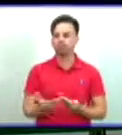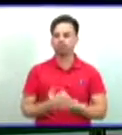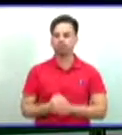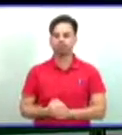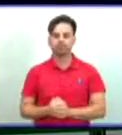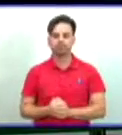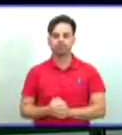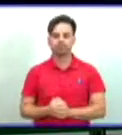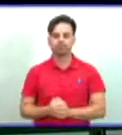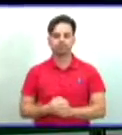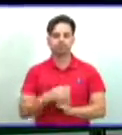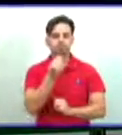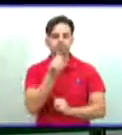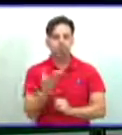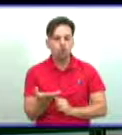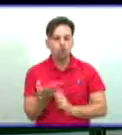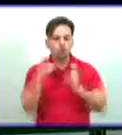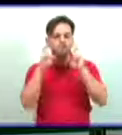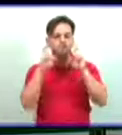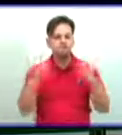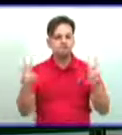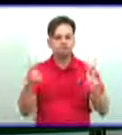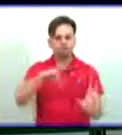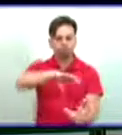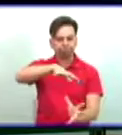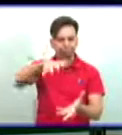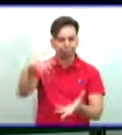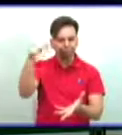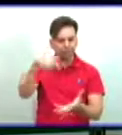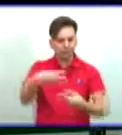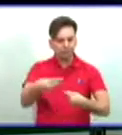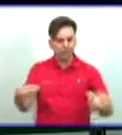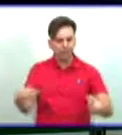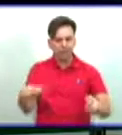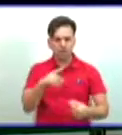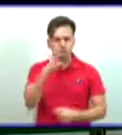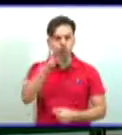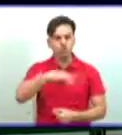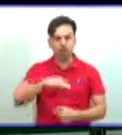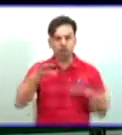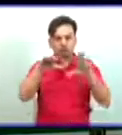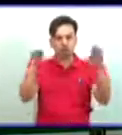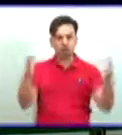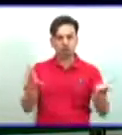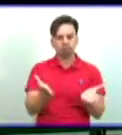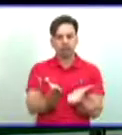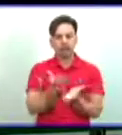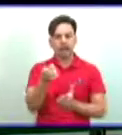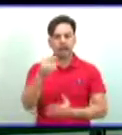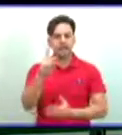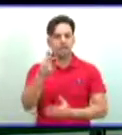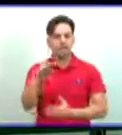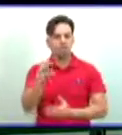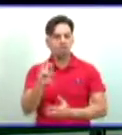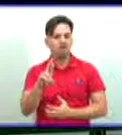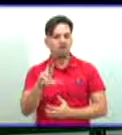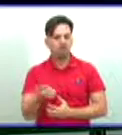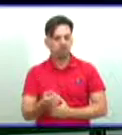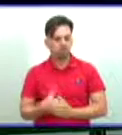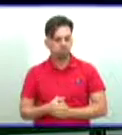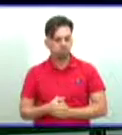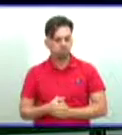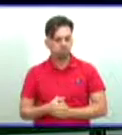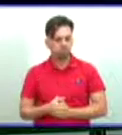¿Sería posible la vida en el planeta sin la atmósfera? ¿Es necesario entonces asumir la protección de